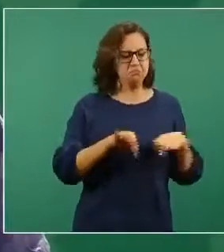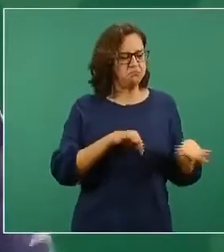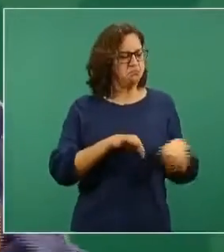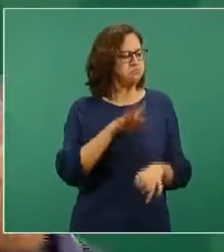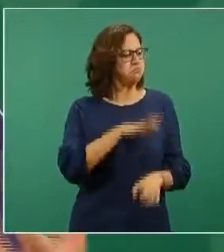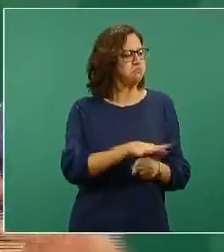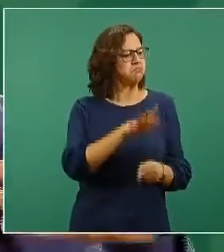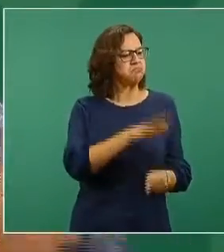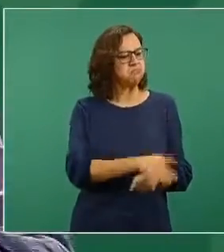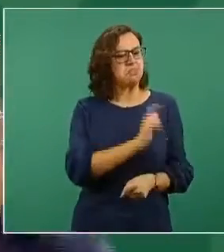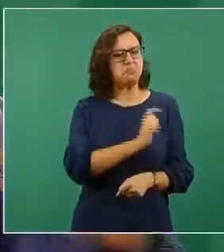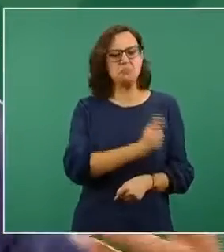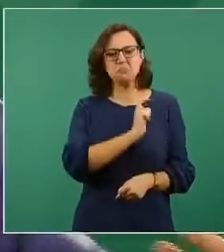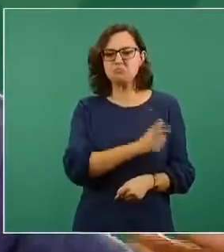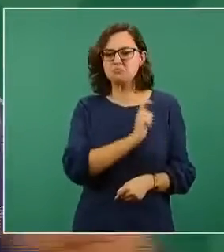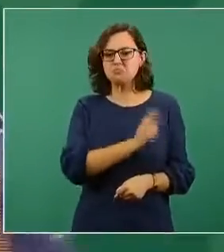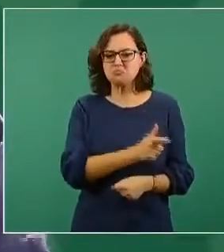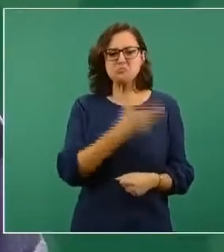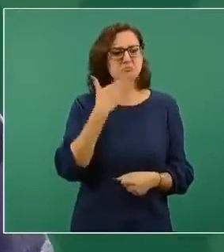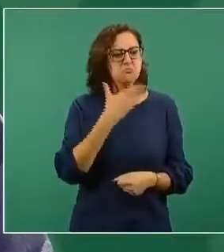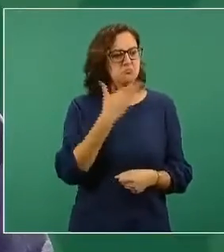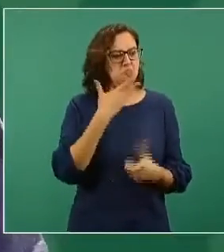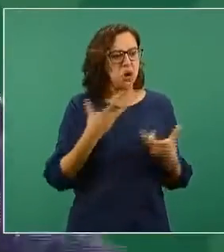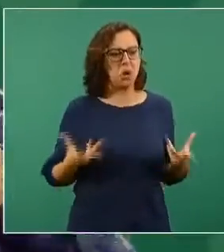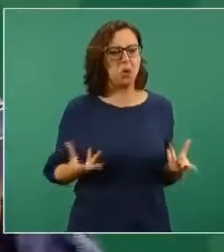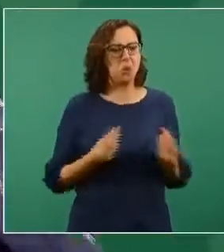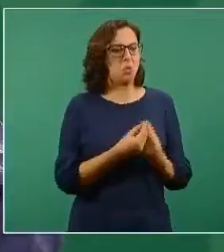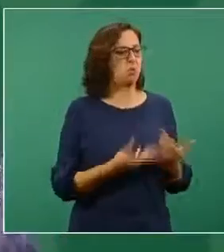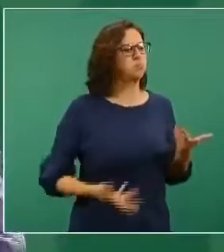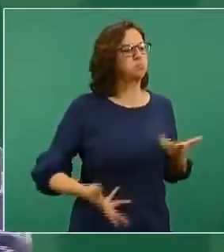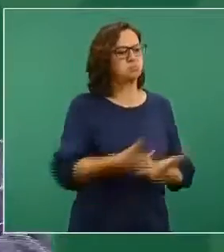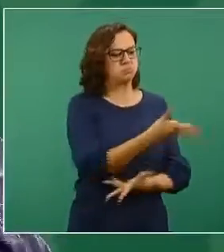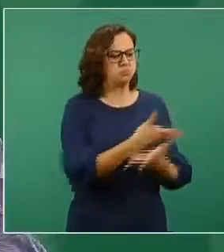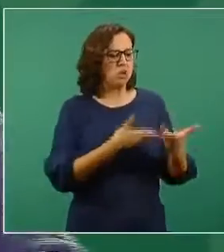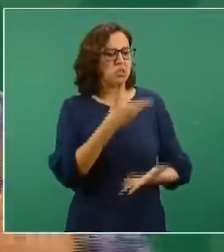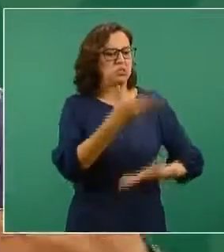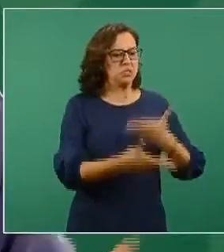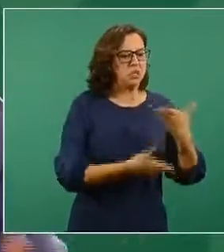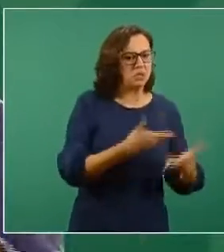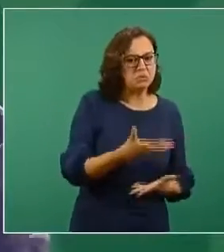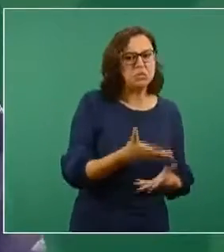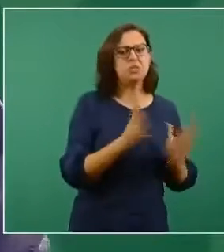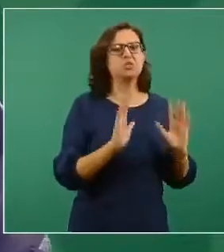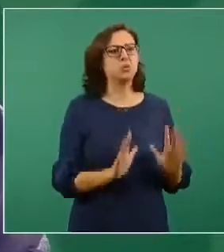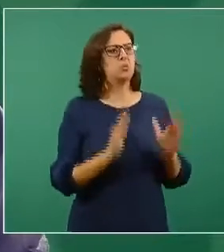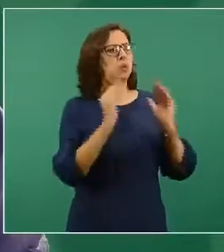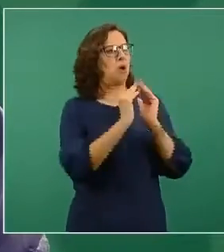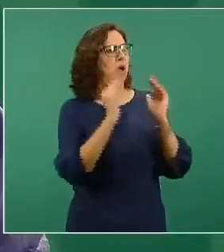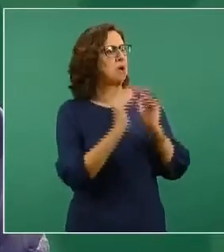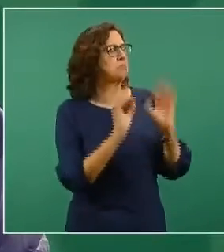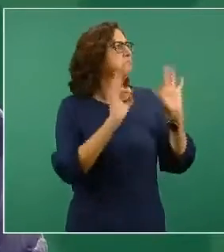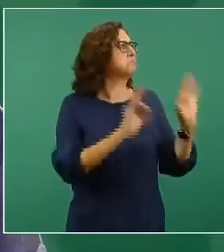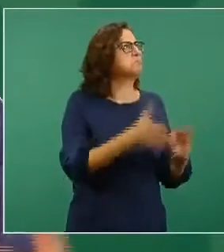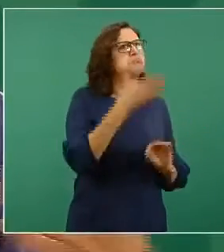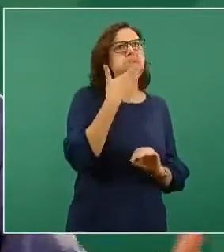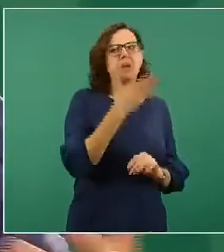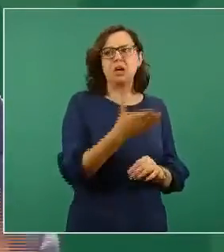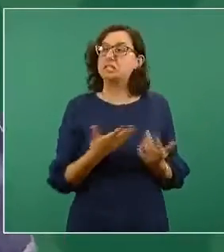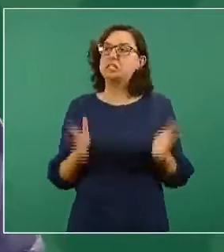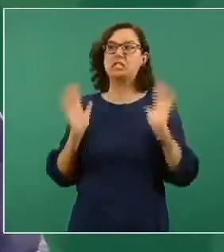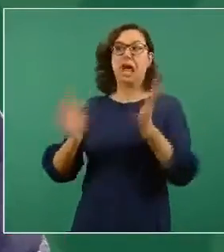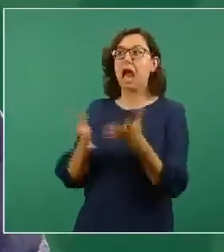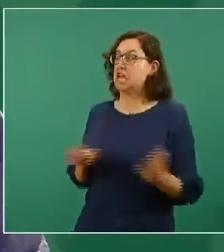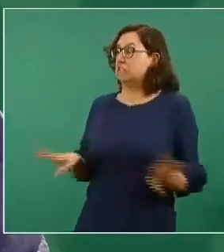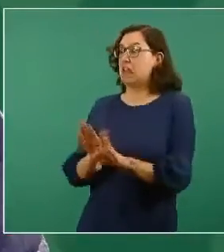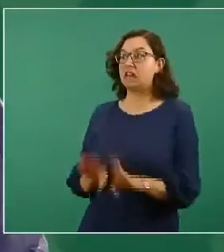estable, que tienen una red social copiosa, que tienen servicios contratados para sus domicilios, decían